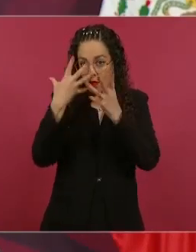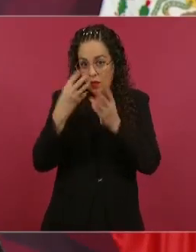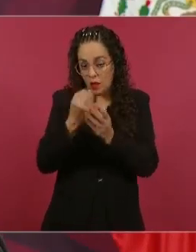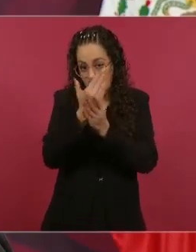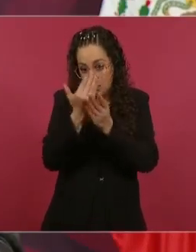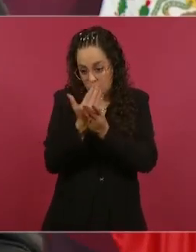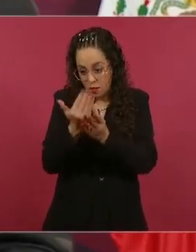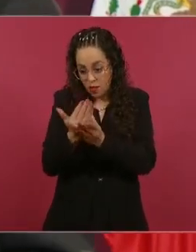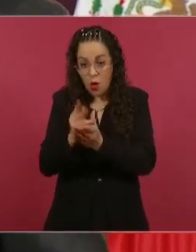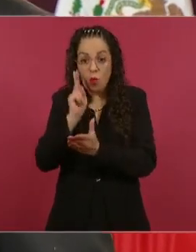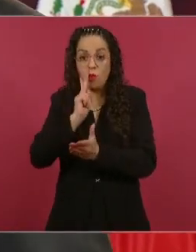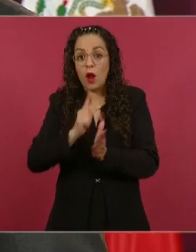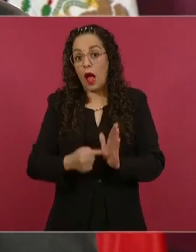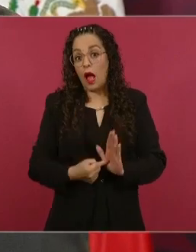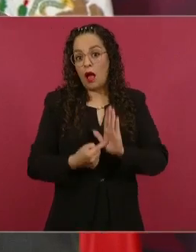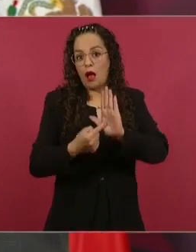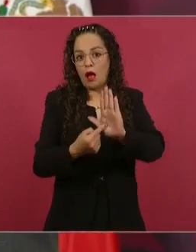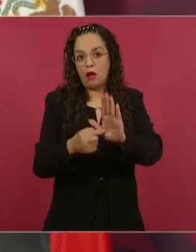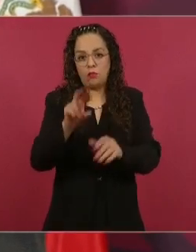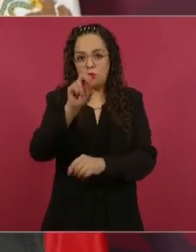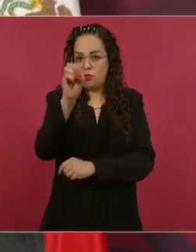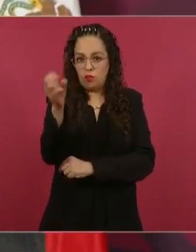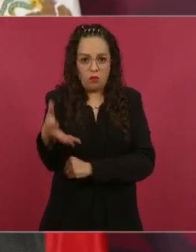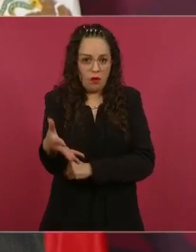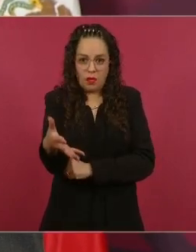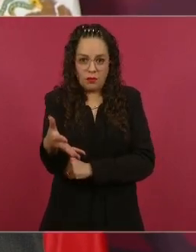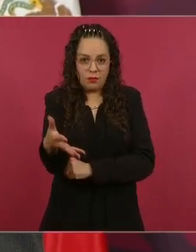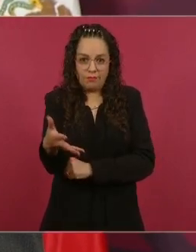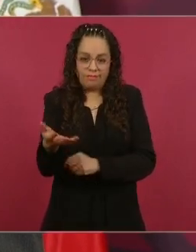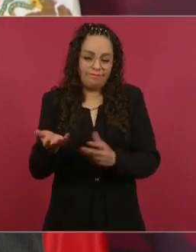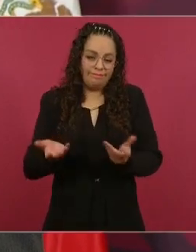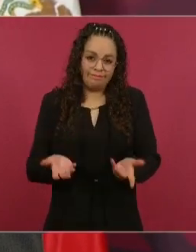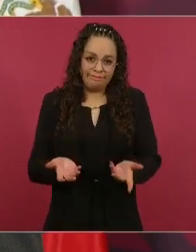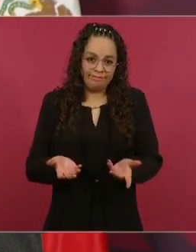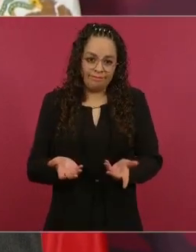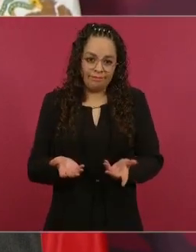cuando se trata de